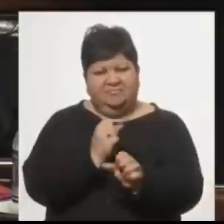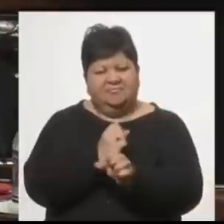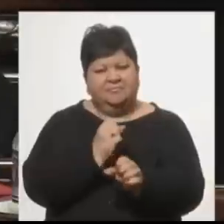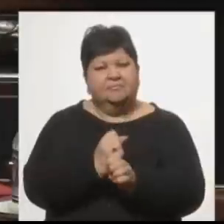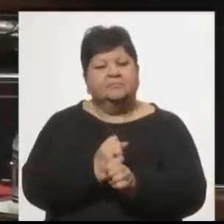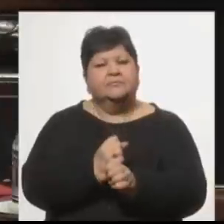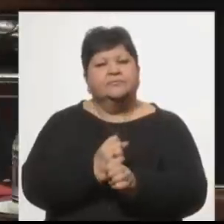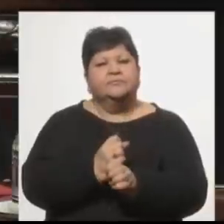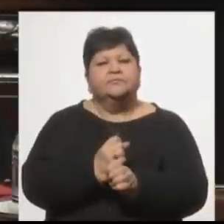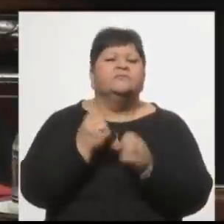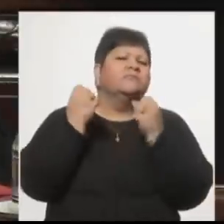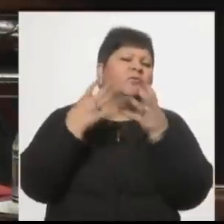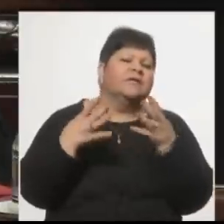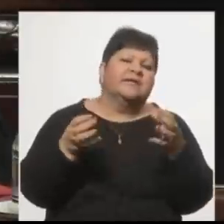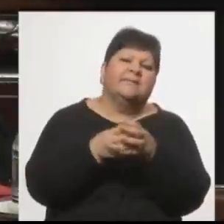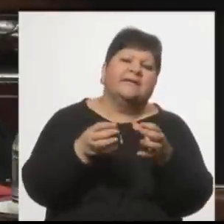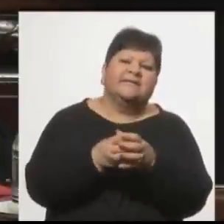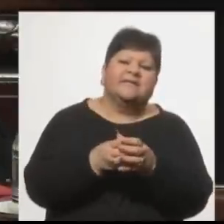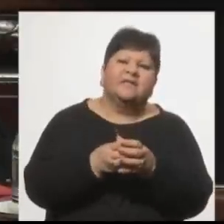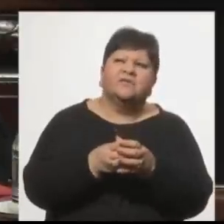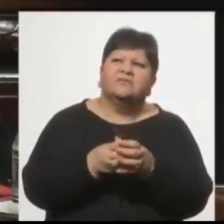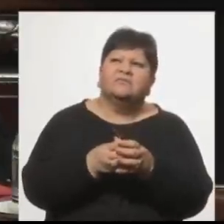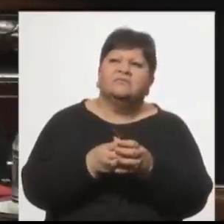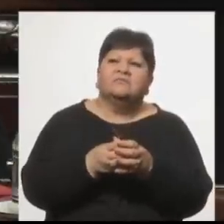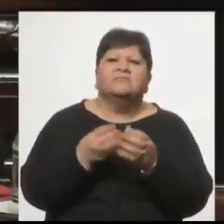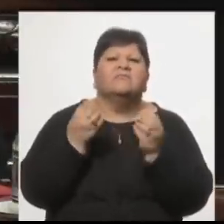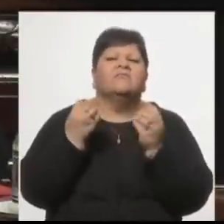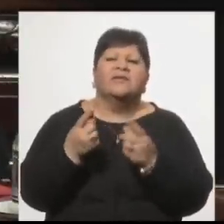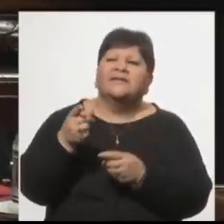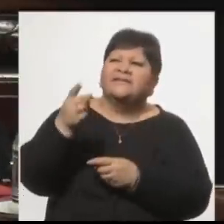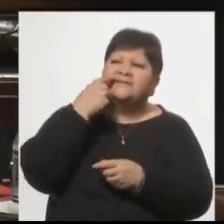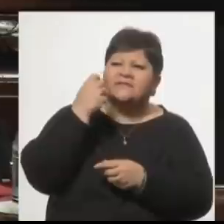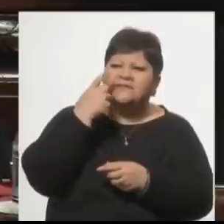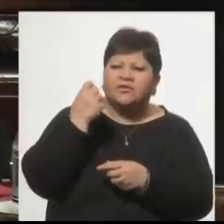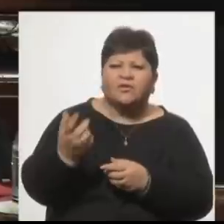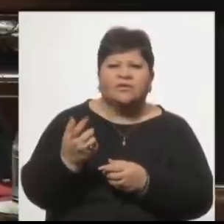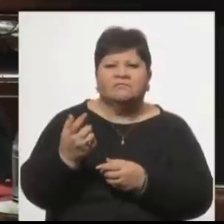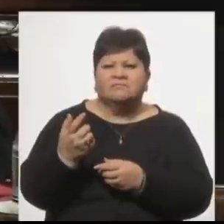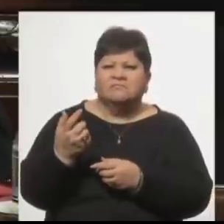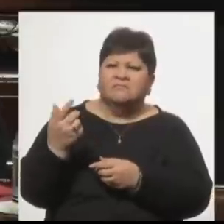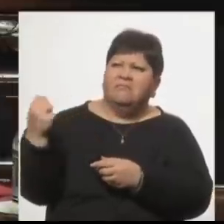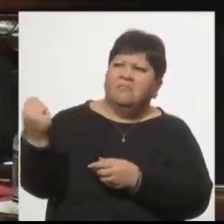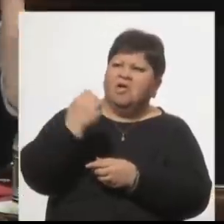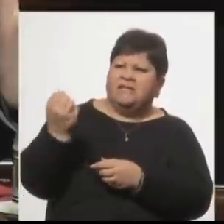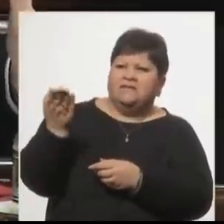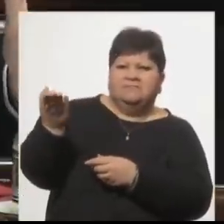qué al partido? Ustedes dirán, ¿por qué este señor privilegia su partido y